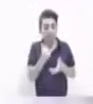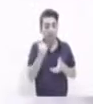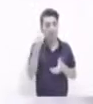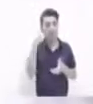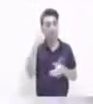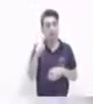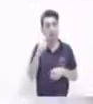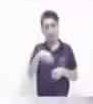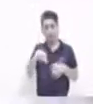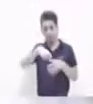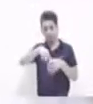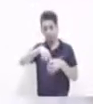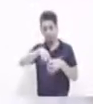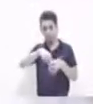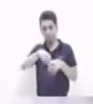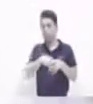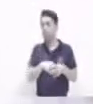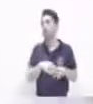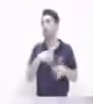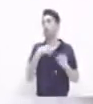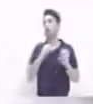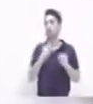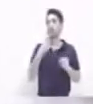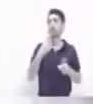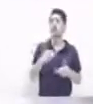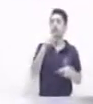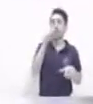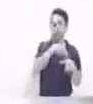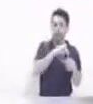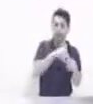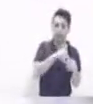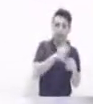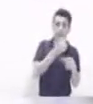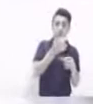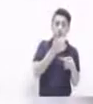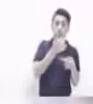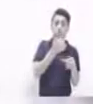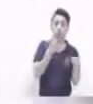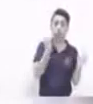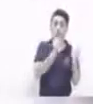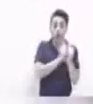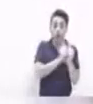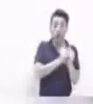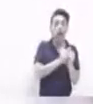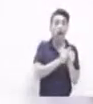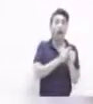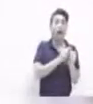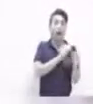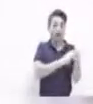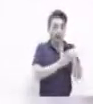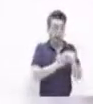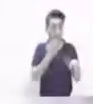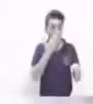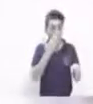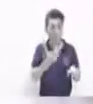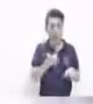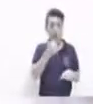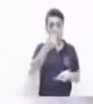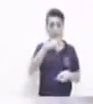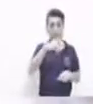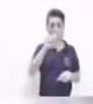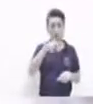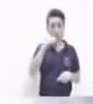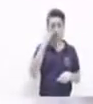la solución. Entonces podemos decir que la solución de alcohol, amoníaco y